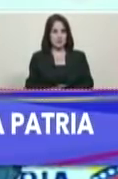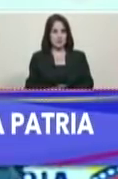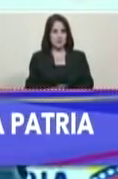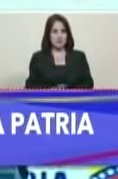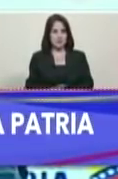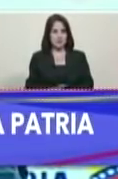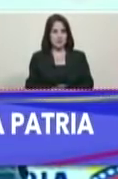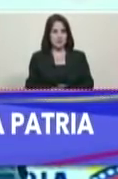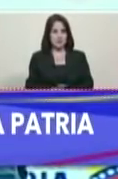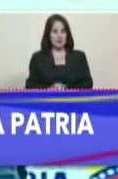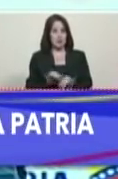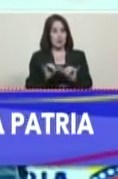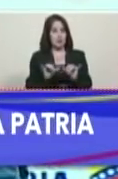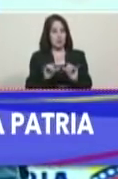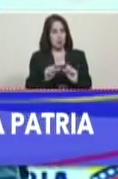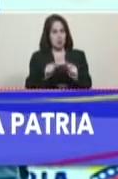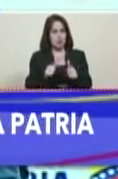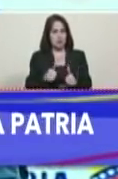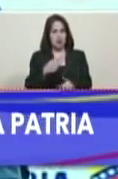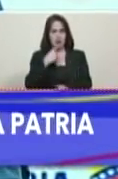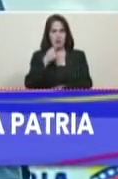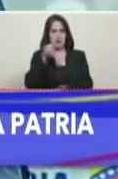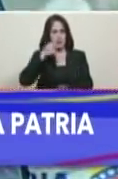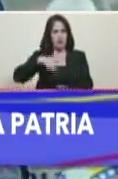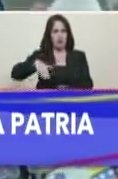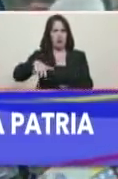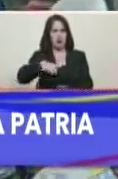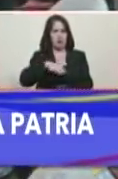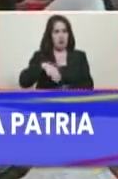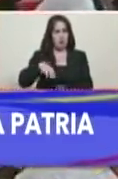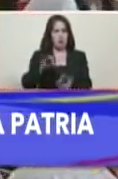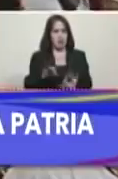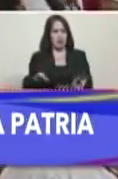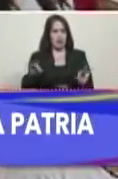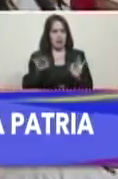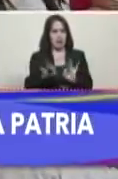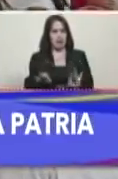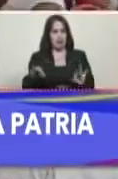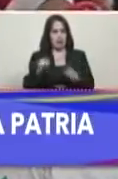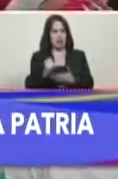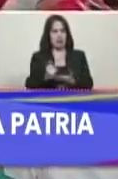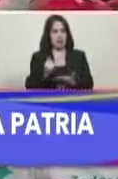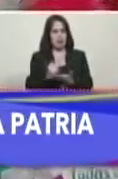Y ahí mismo empezaron a decirle al pueblo que nadie se inscribiera en el carné de la patria.